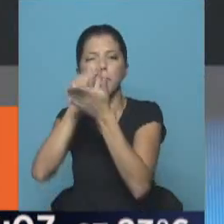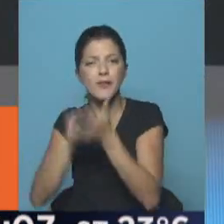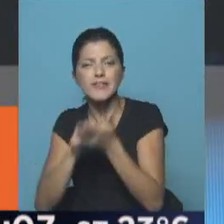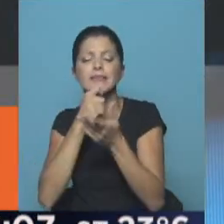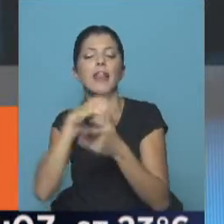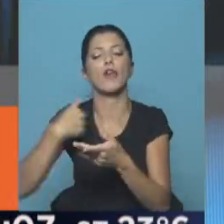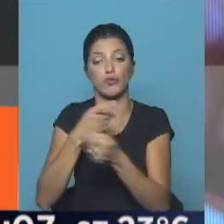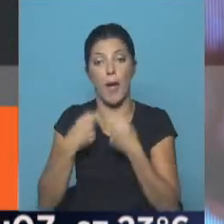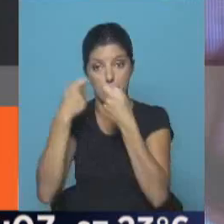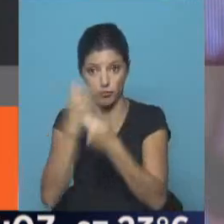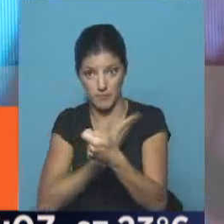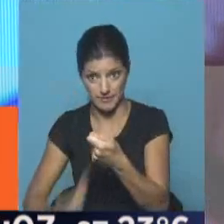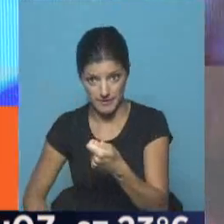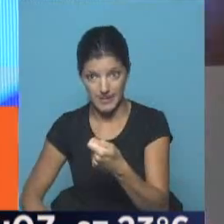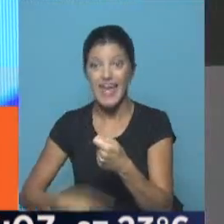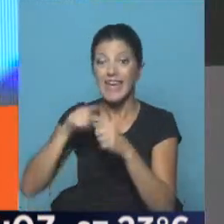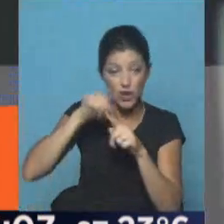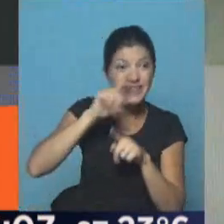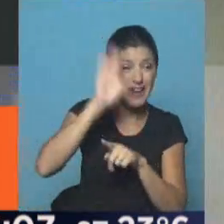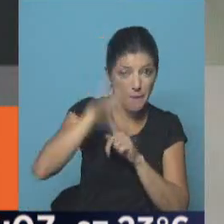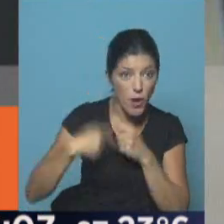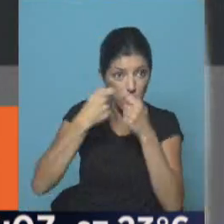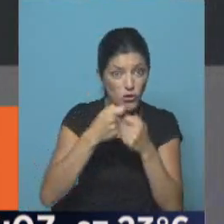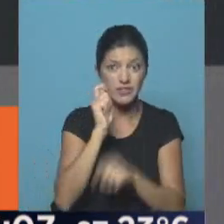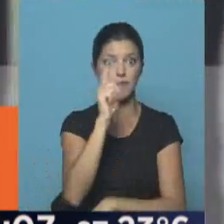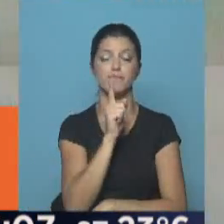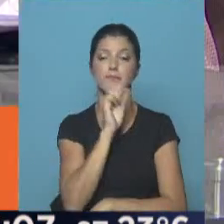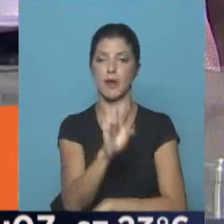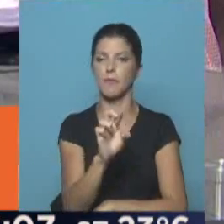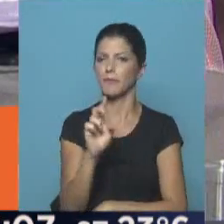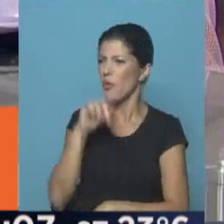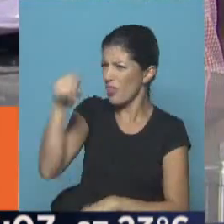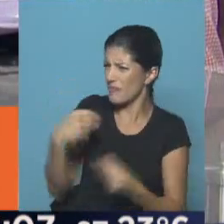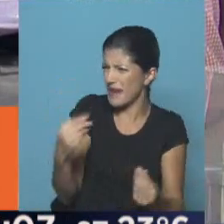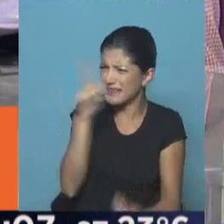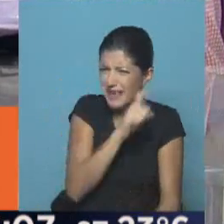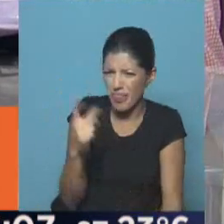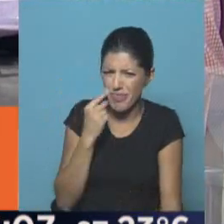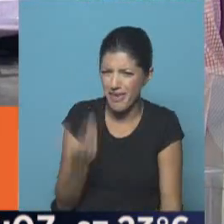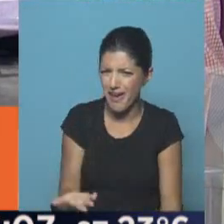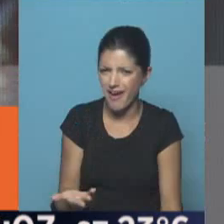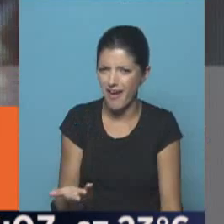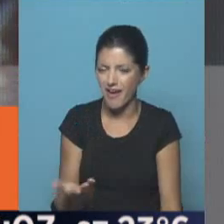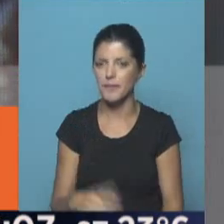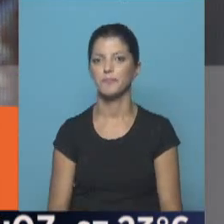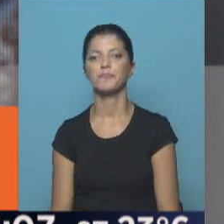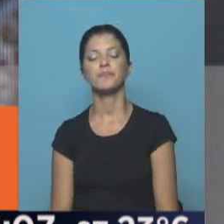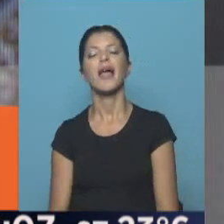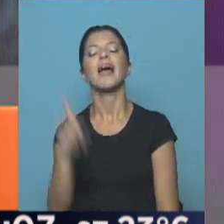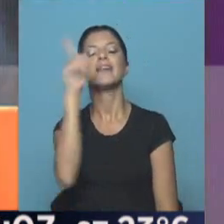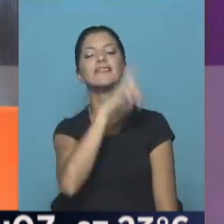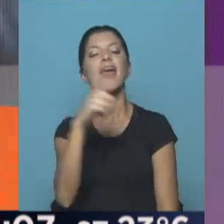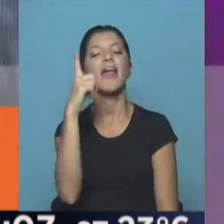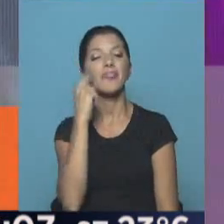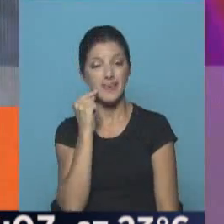no sé, y me dice Jorge Elías que él sí sabe, es de dónde sale el tema de los 100 días. Los 100 días de gracia son los que le concedió al